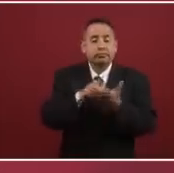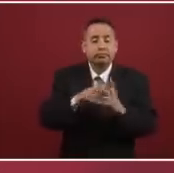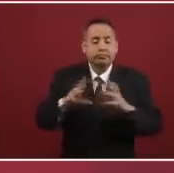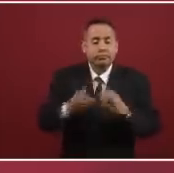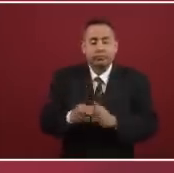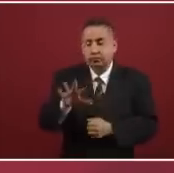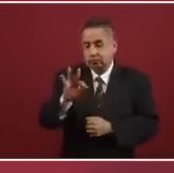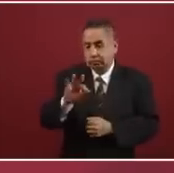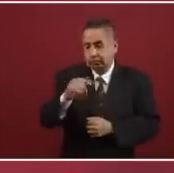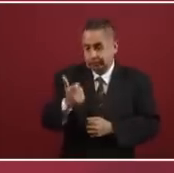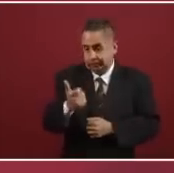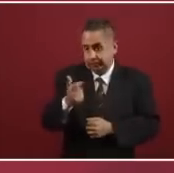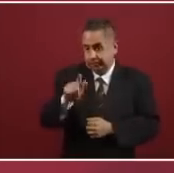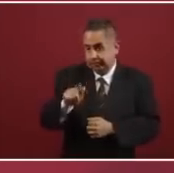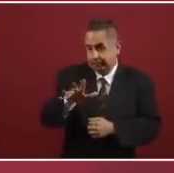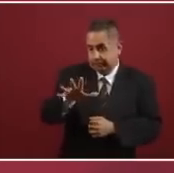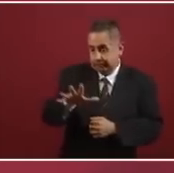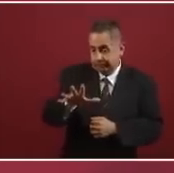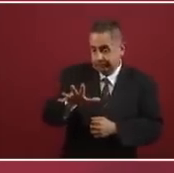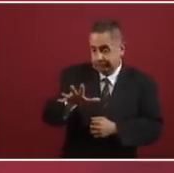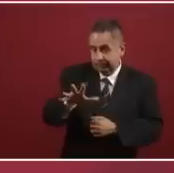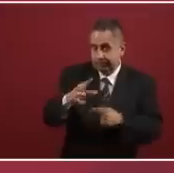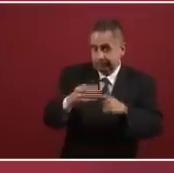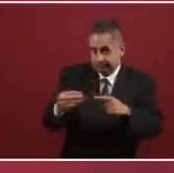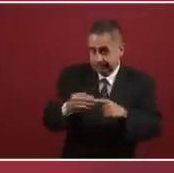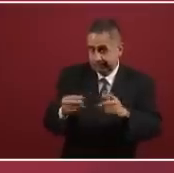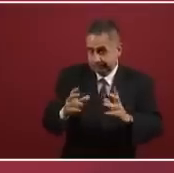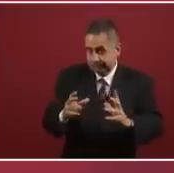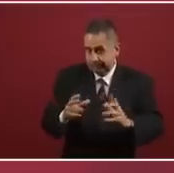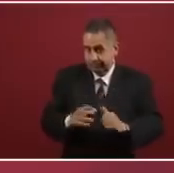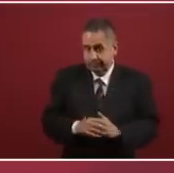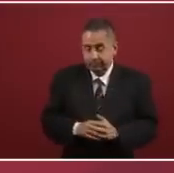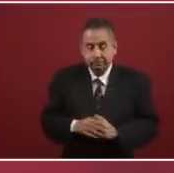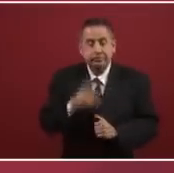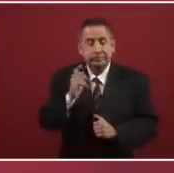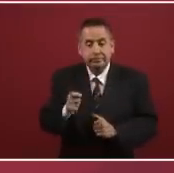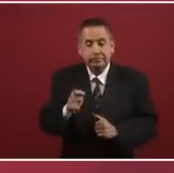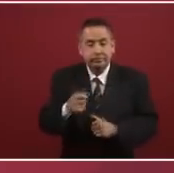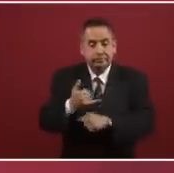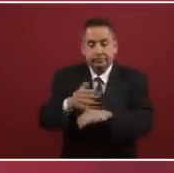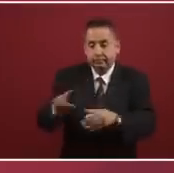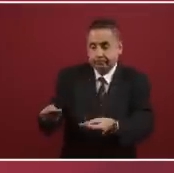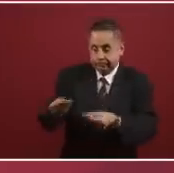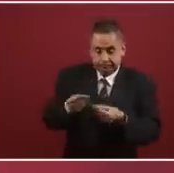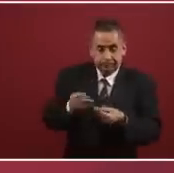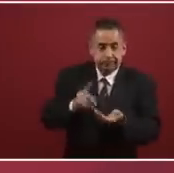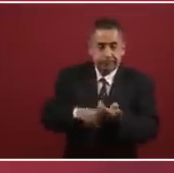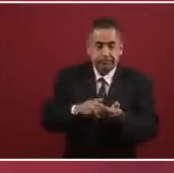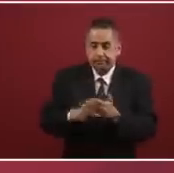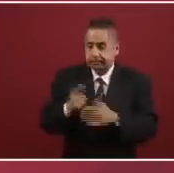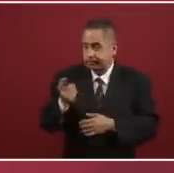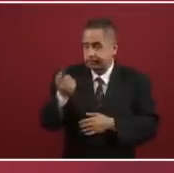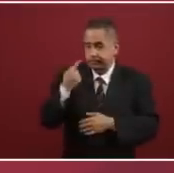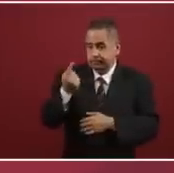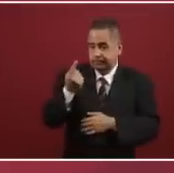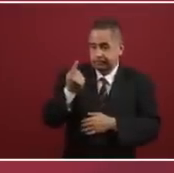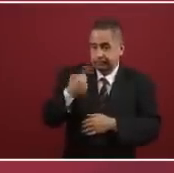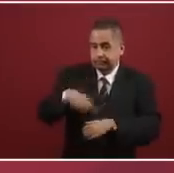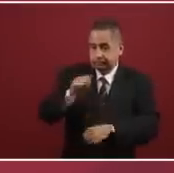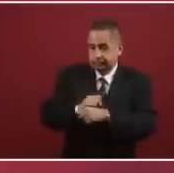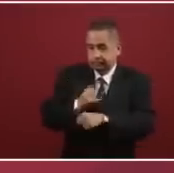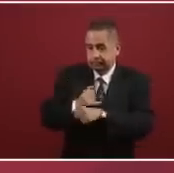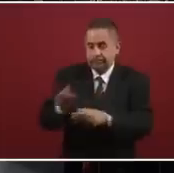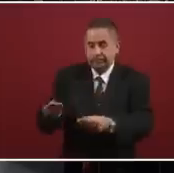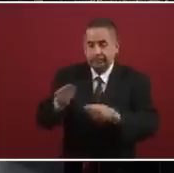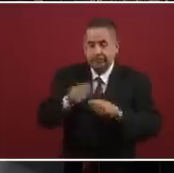en 40 pesos con 75 centavos. Estos son informes de la semana